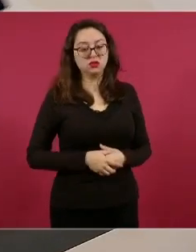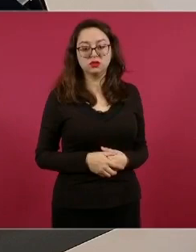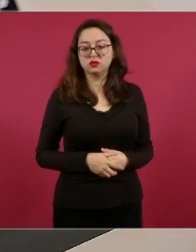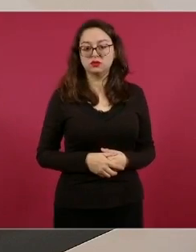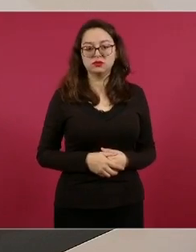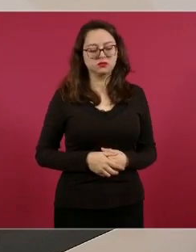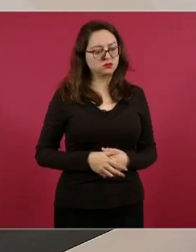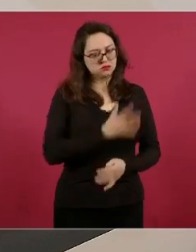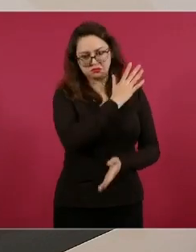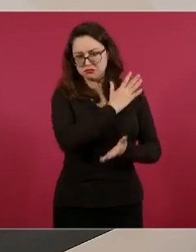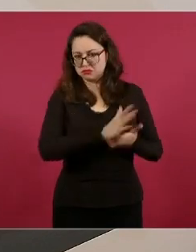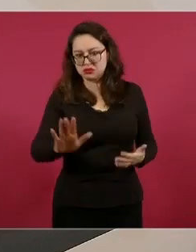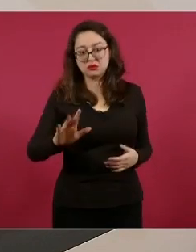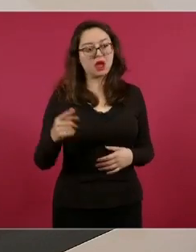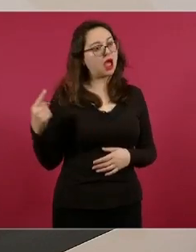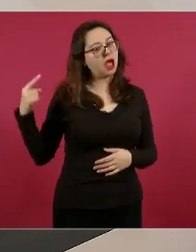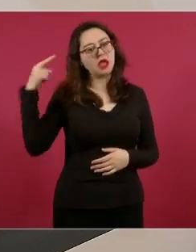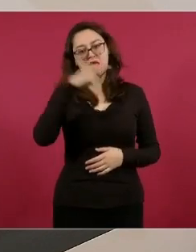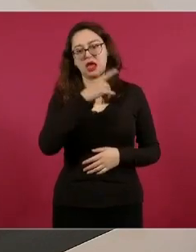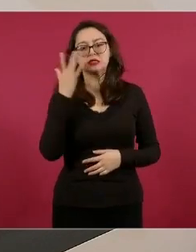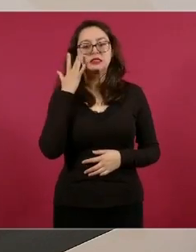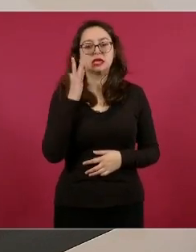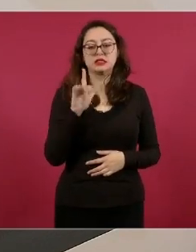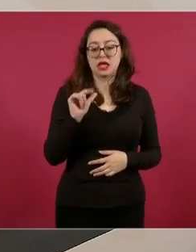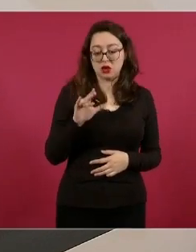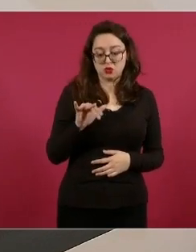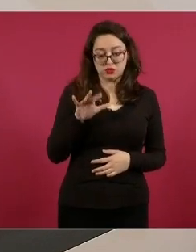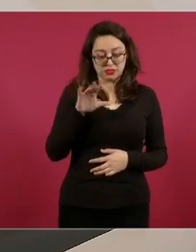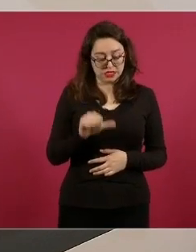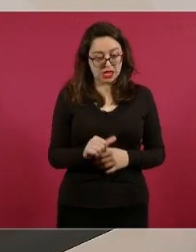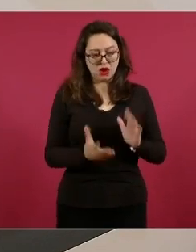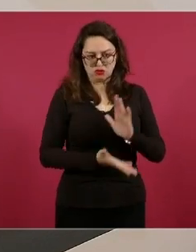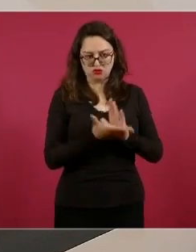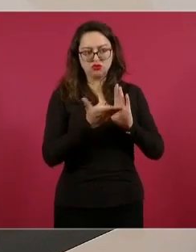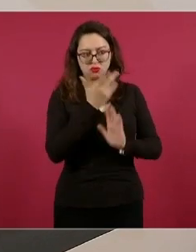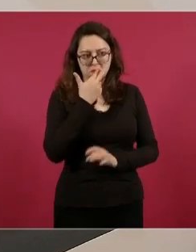que se haga en Santa Lucía, porque se consultó a la gente.